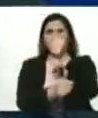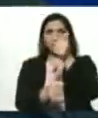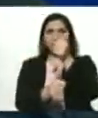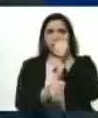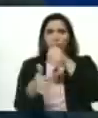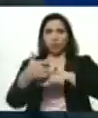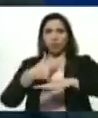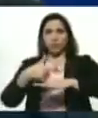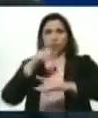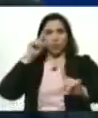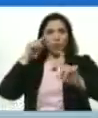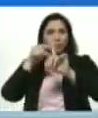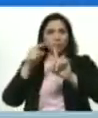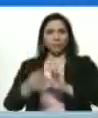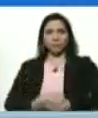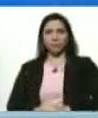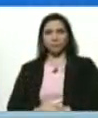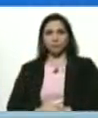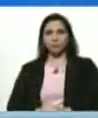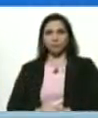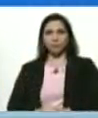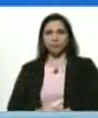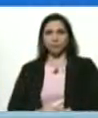el objetivo es